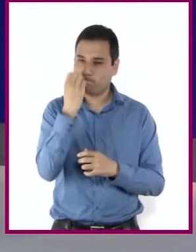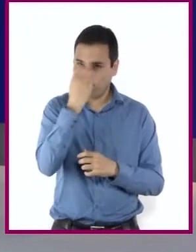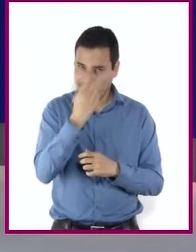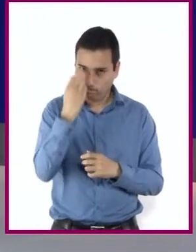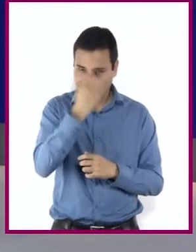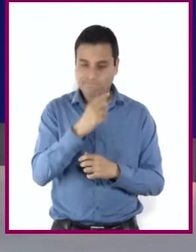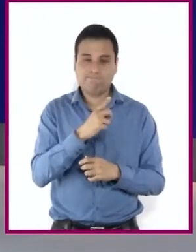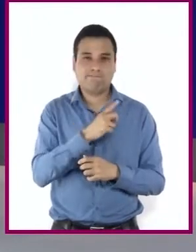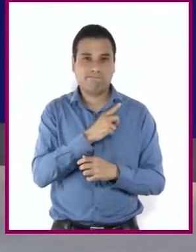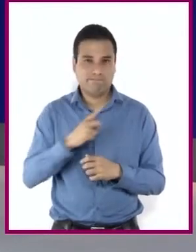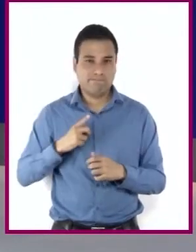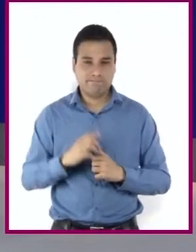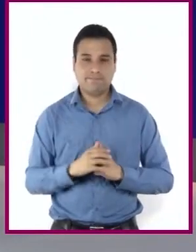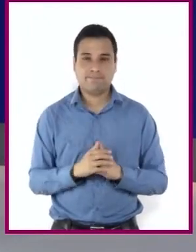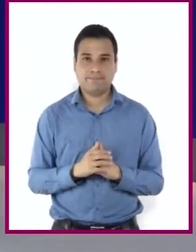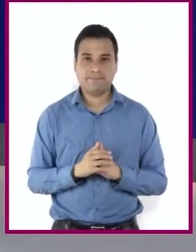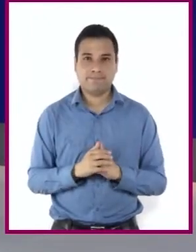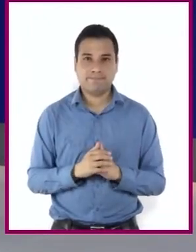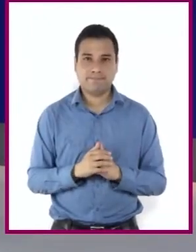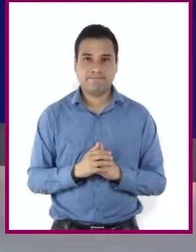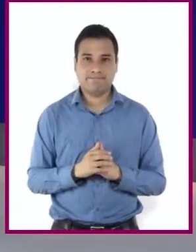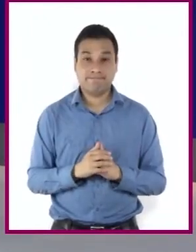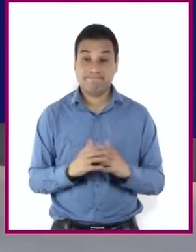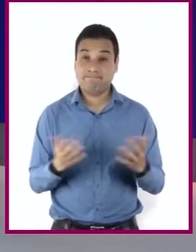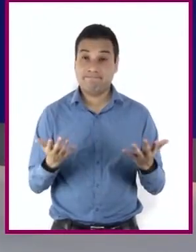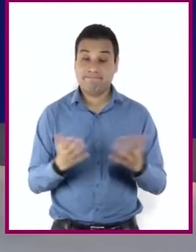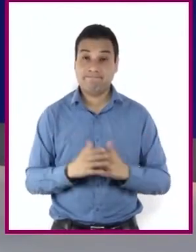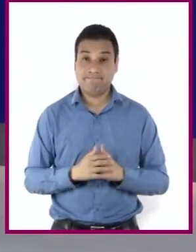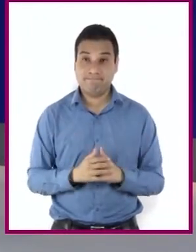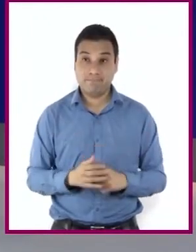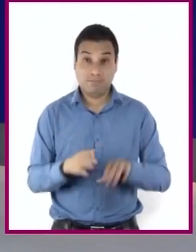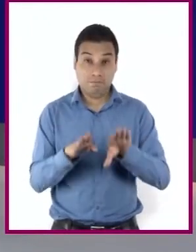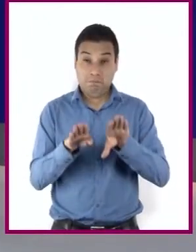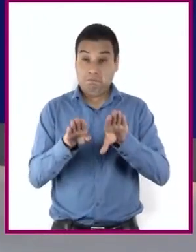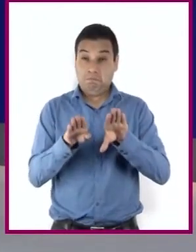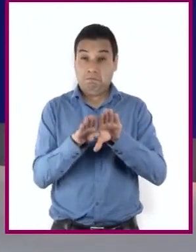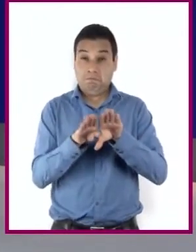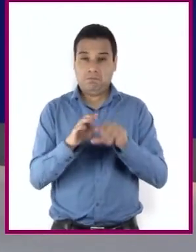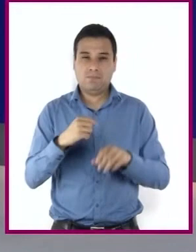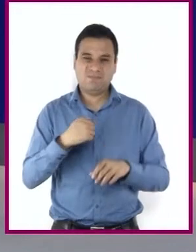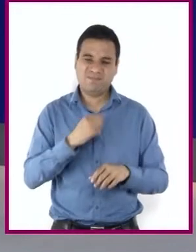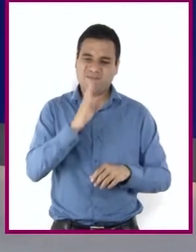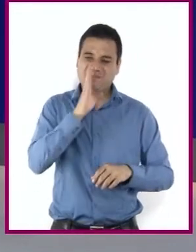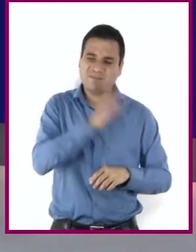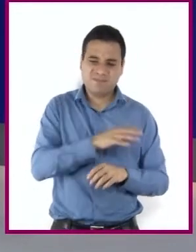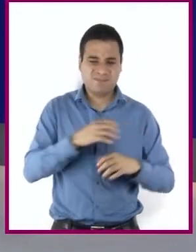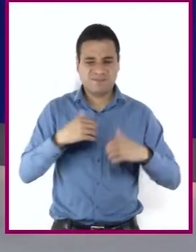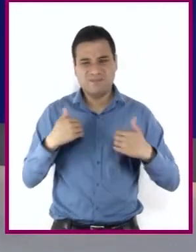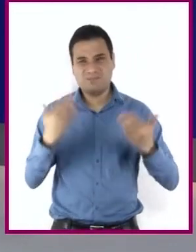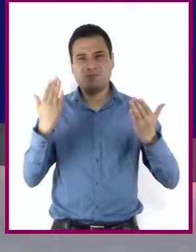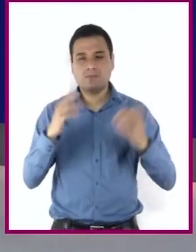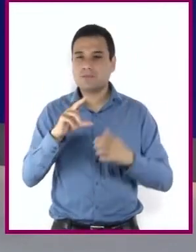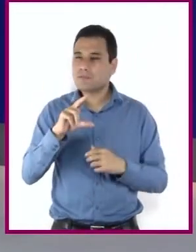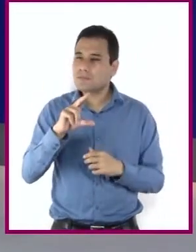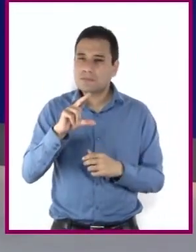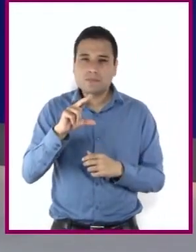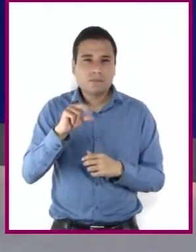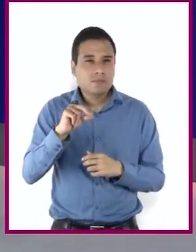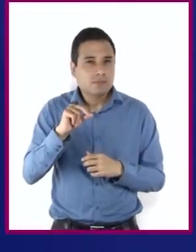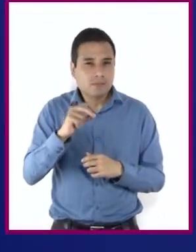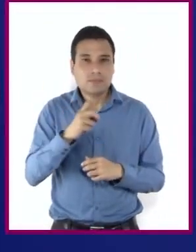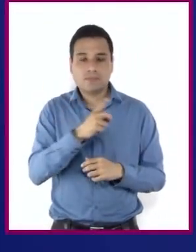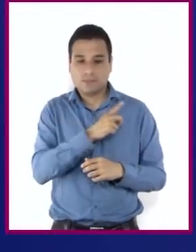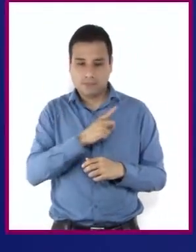de oportunidad, no como un menosprecio a lo que hacemos, sino que es un reconocimiento a